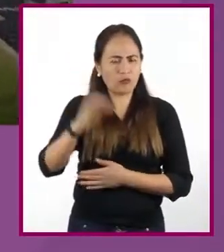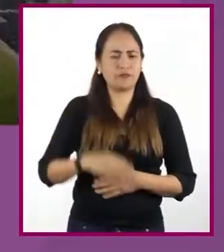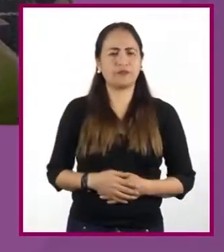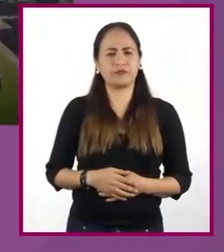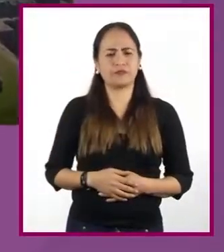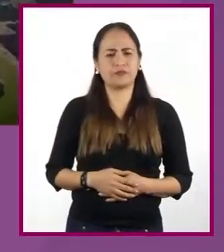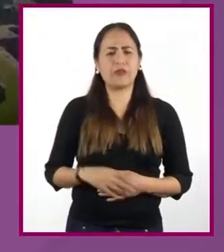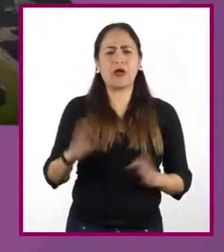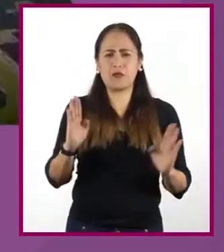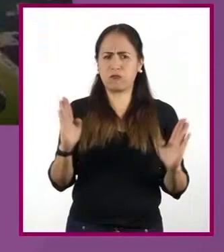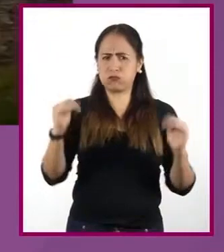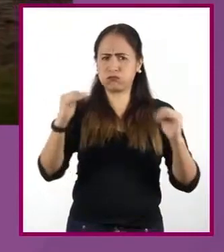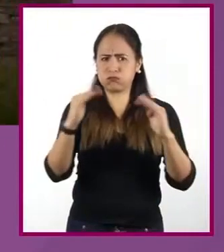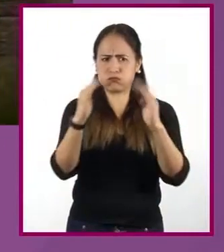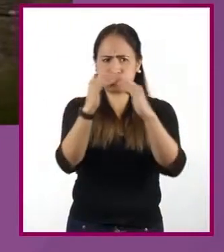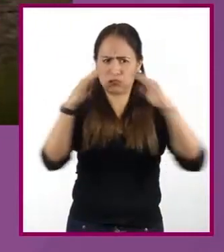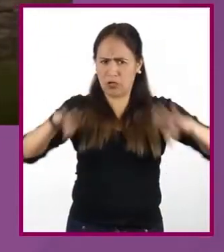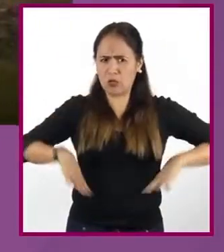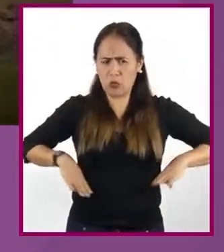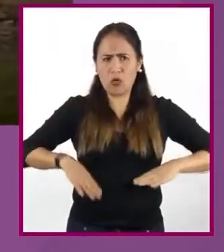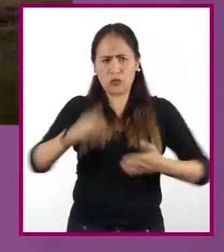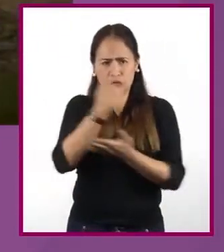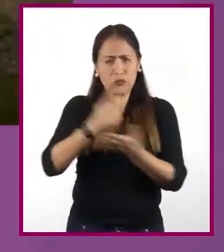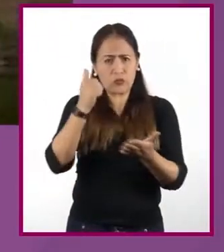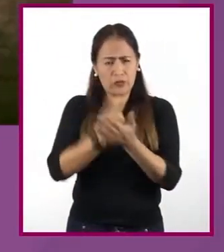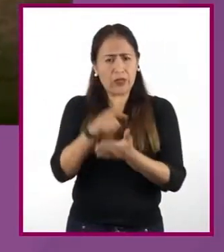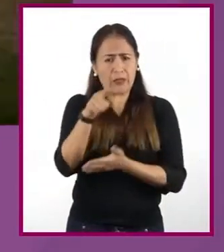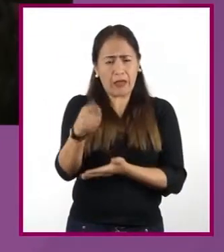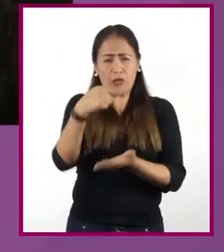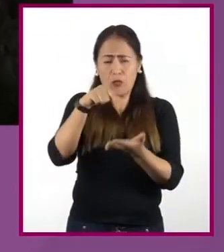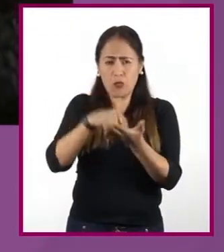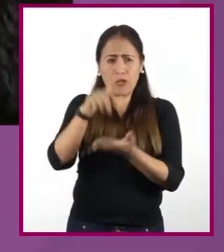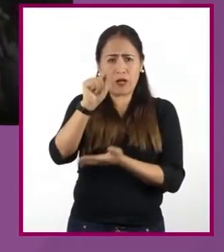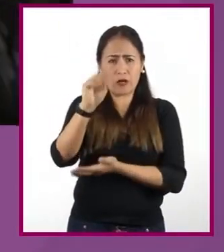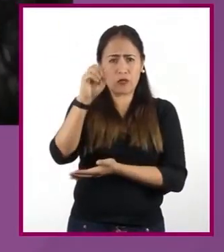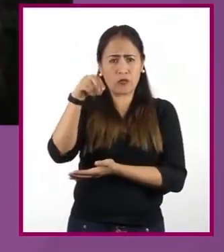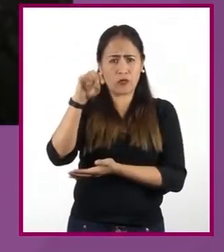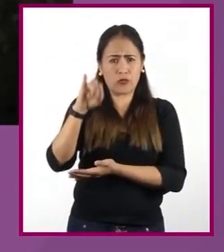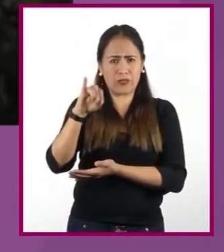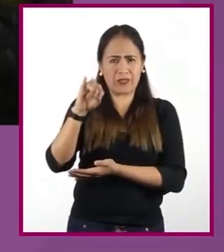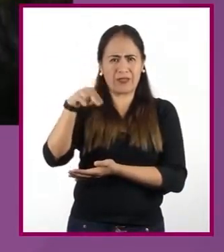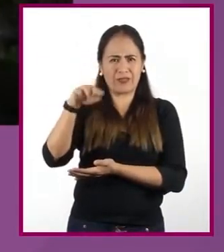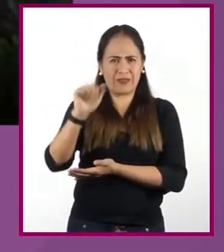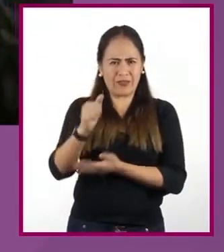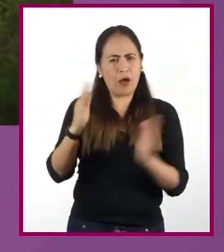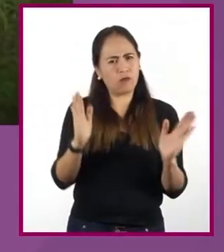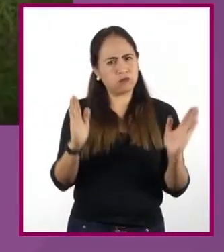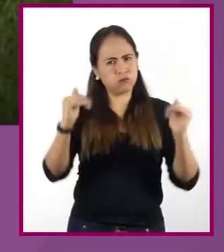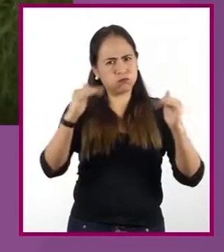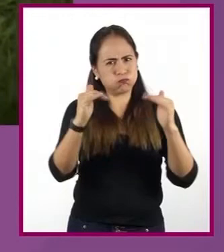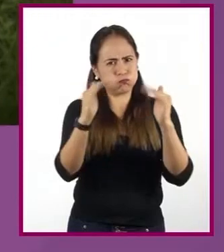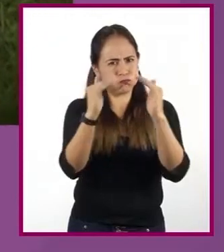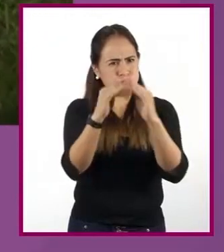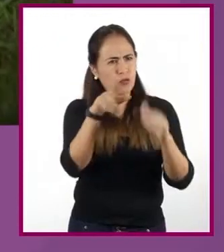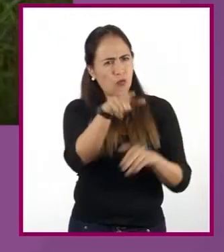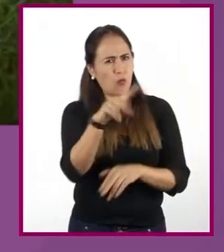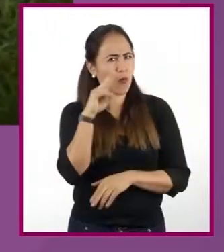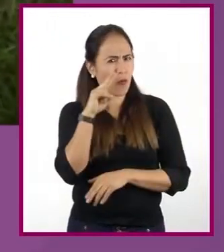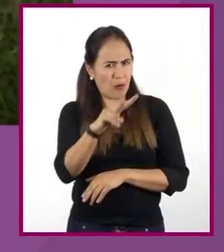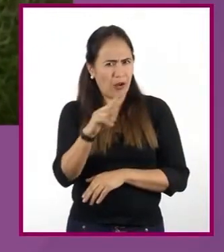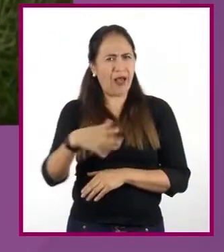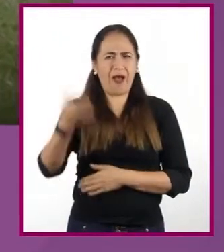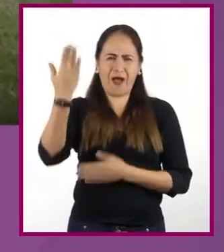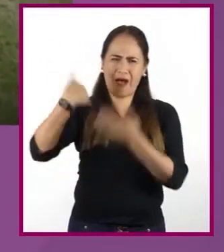características constructivas, Toniná es un ejemplo espléndido del urbanismo piramidal del México antiguo,